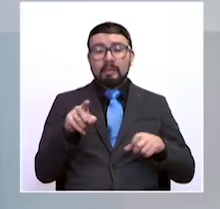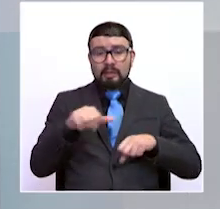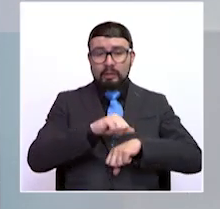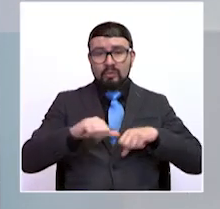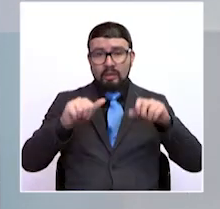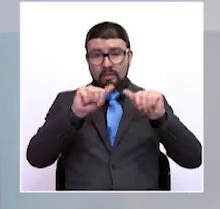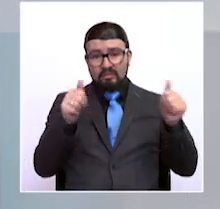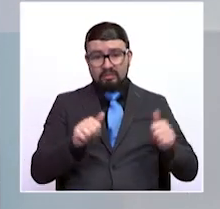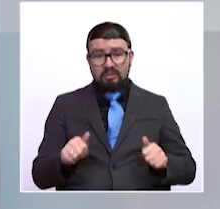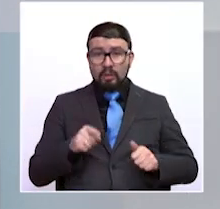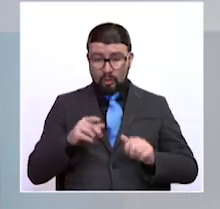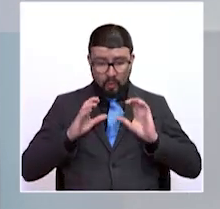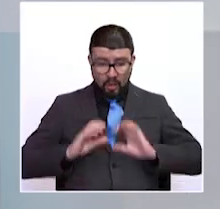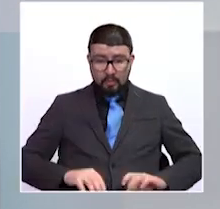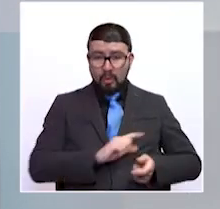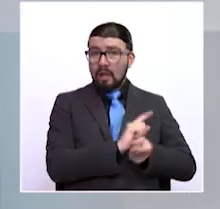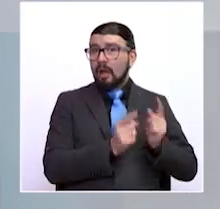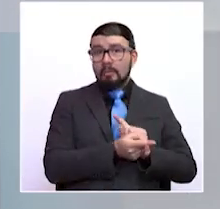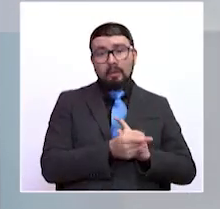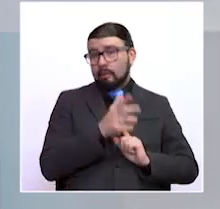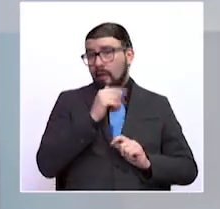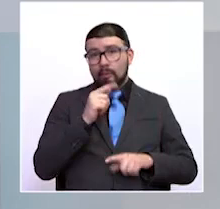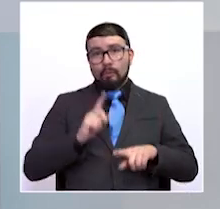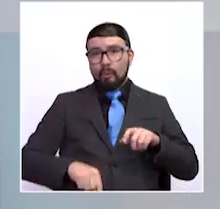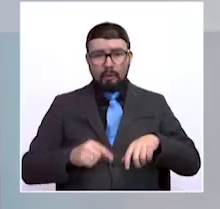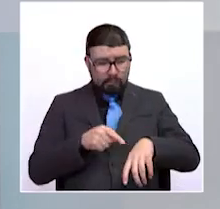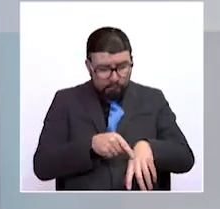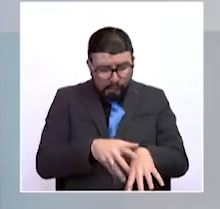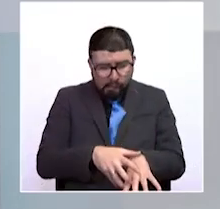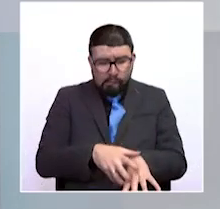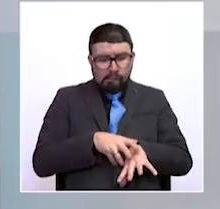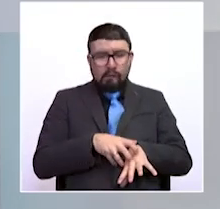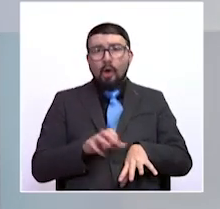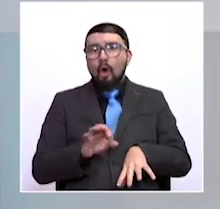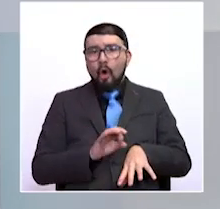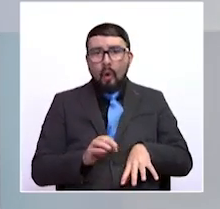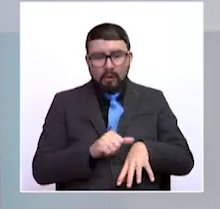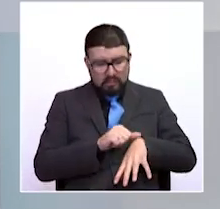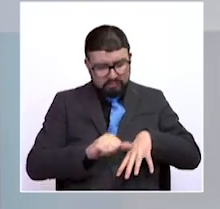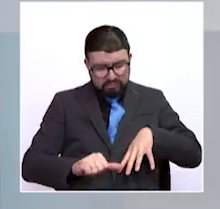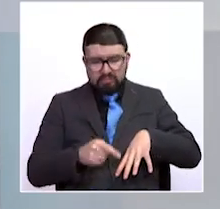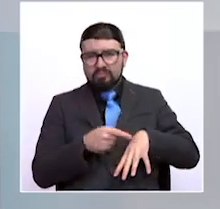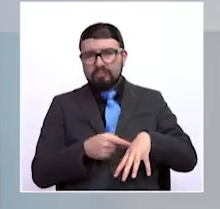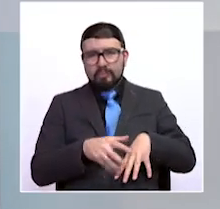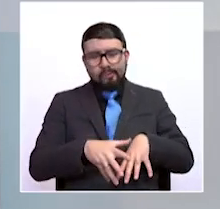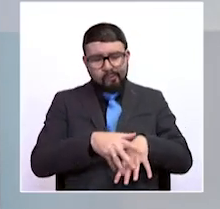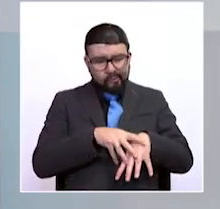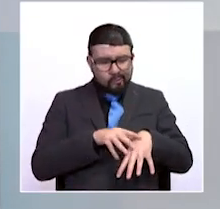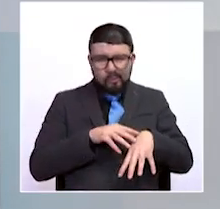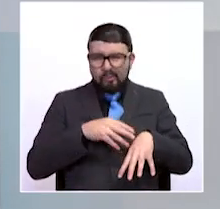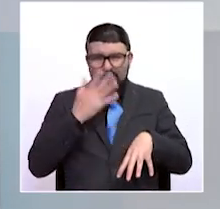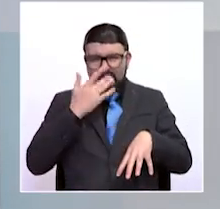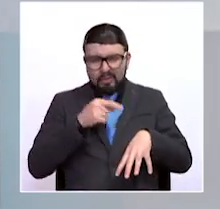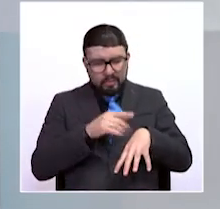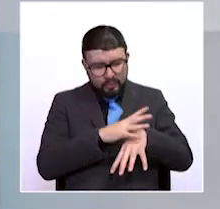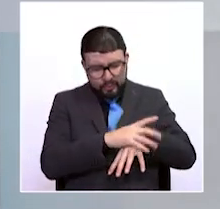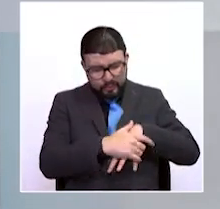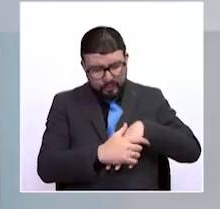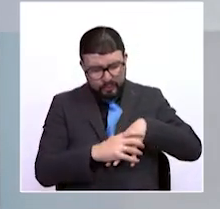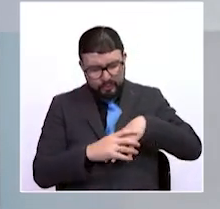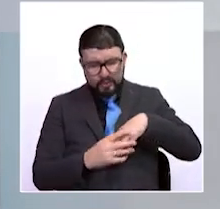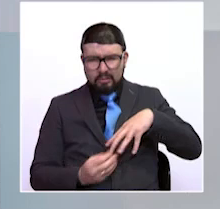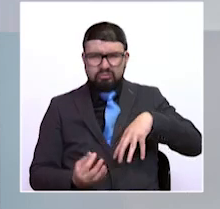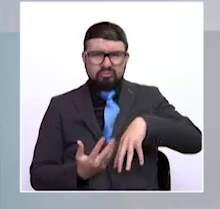no la podemos cambiar y quedan los queloides, quedan las retracciones, quedan cantidad de secuelas y obviamente ellos hacen un esfuerzo hasta